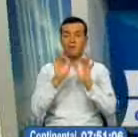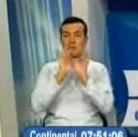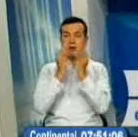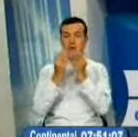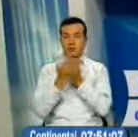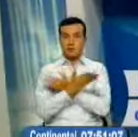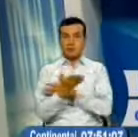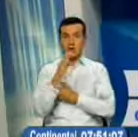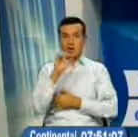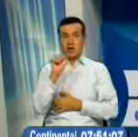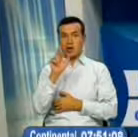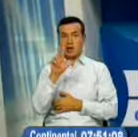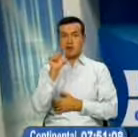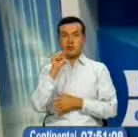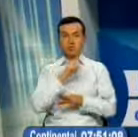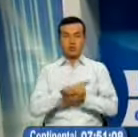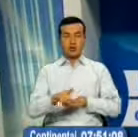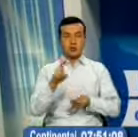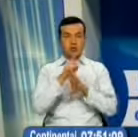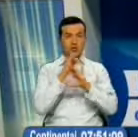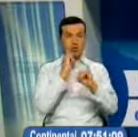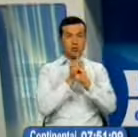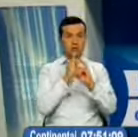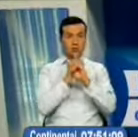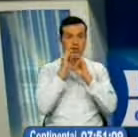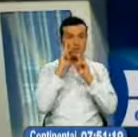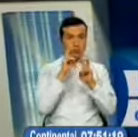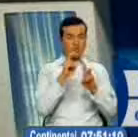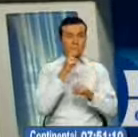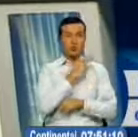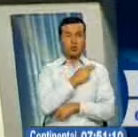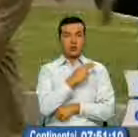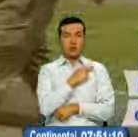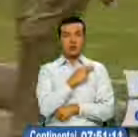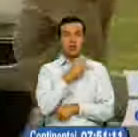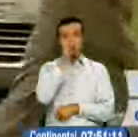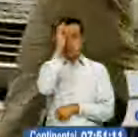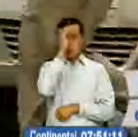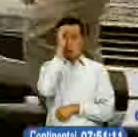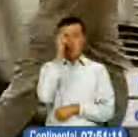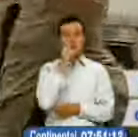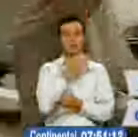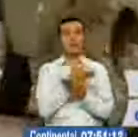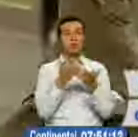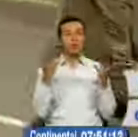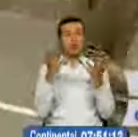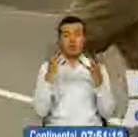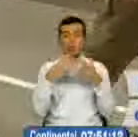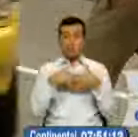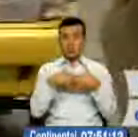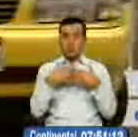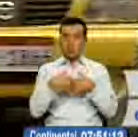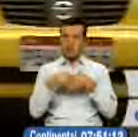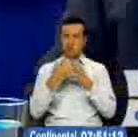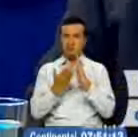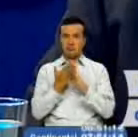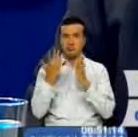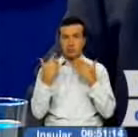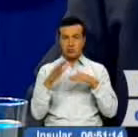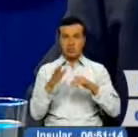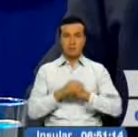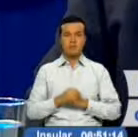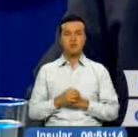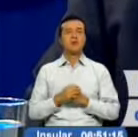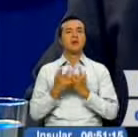familias. Carlos de la Torre, director del Instituto de Investigaciones Económicas de la Universidad Católica, reafirma que la etapa de recesión ya ha sido superada. Y ya